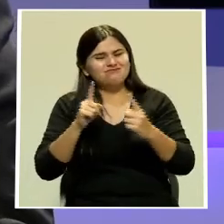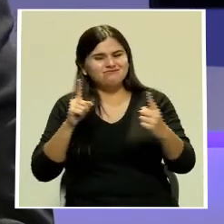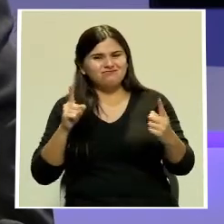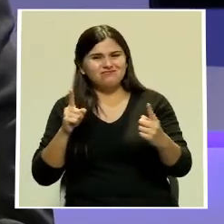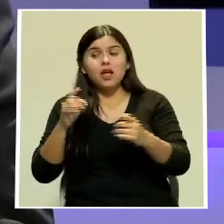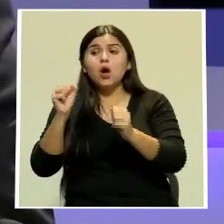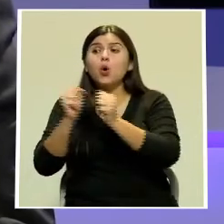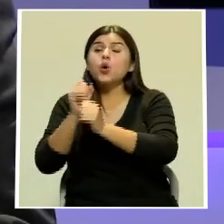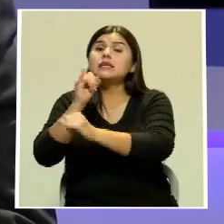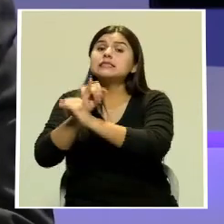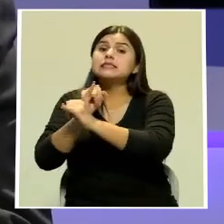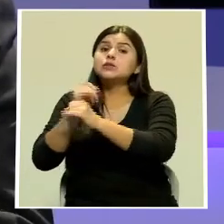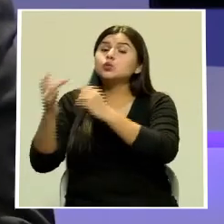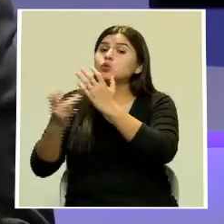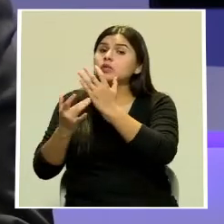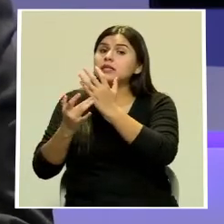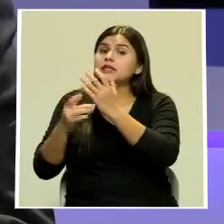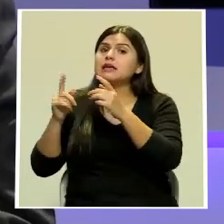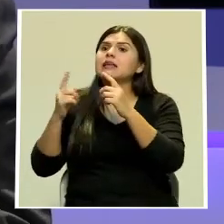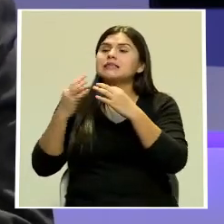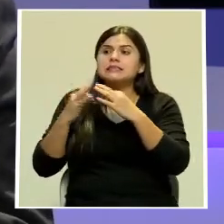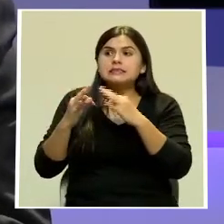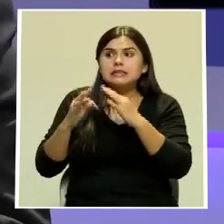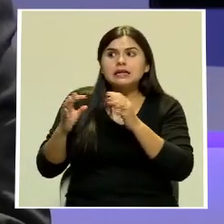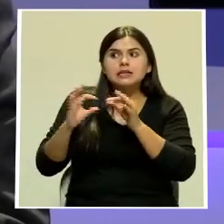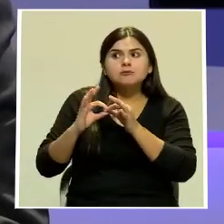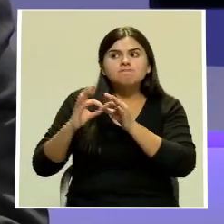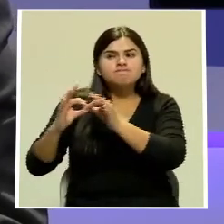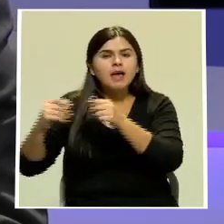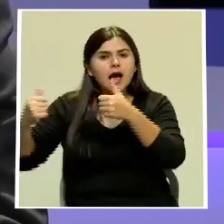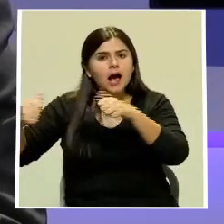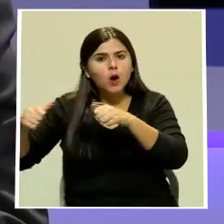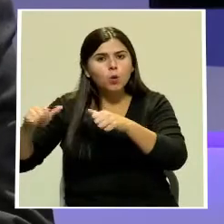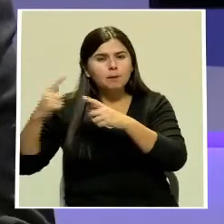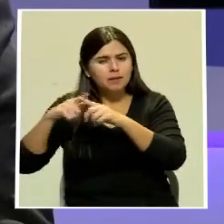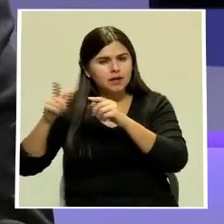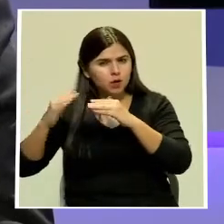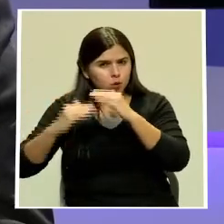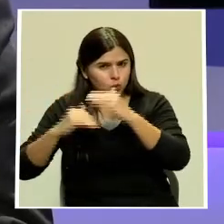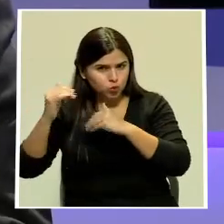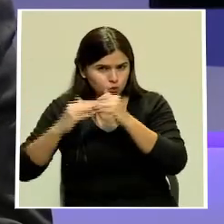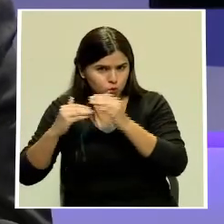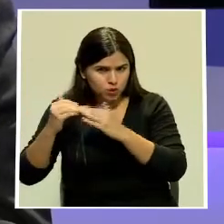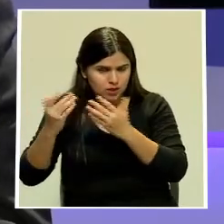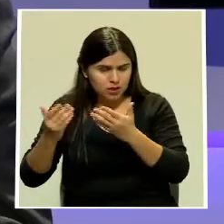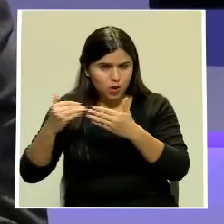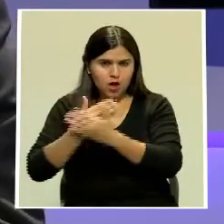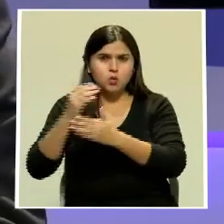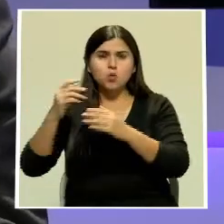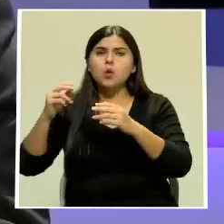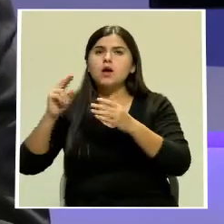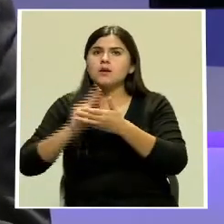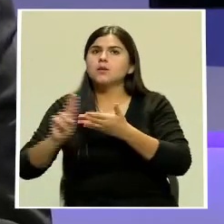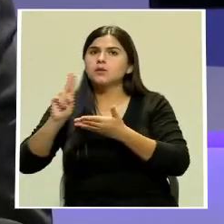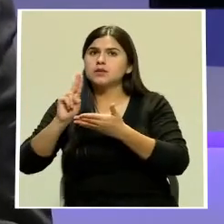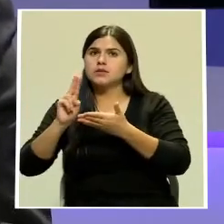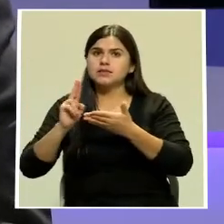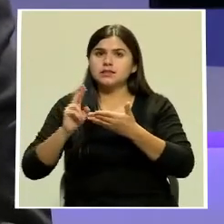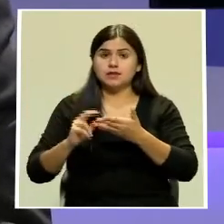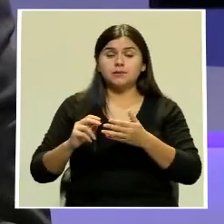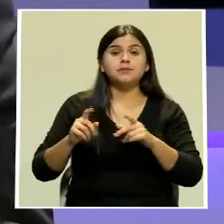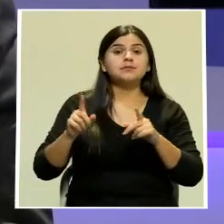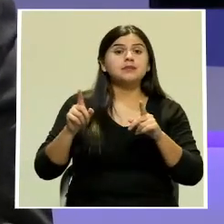tenido acercamiento para poder construir una sede, ya se tiene, digamos, la disposición universitaria, me parece que eso va en la dirección correcta